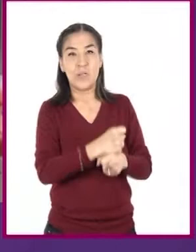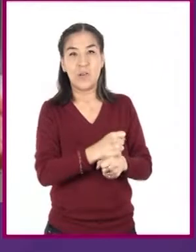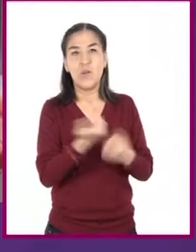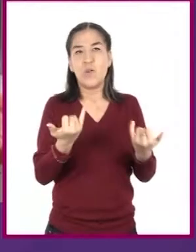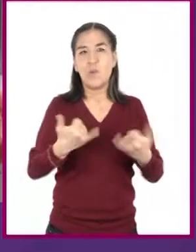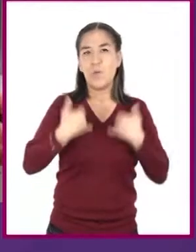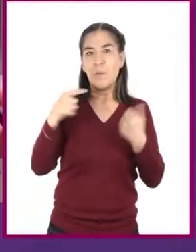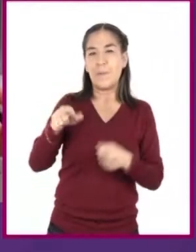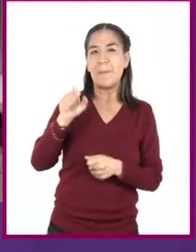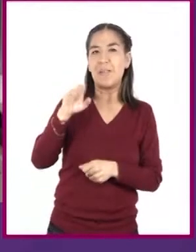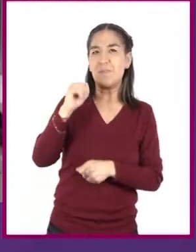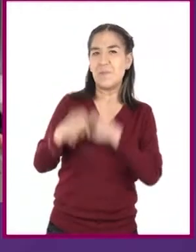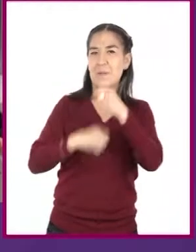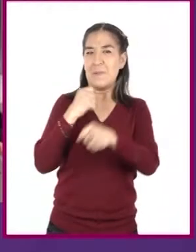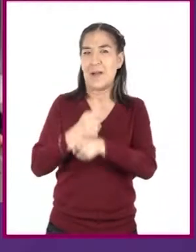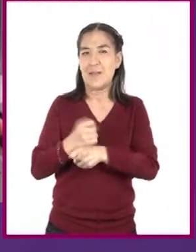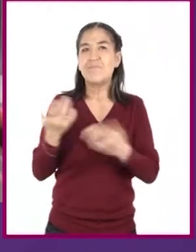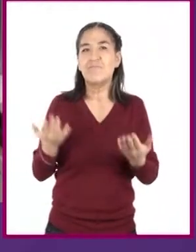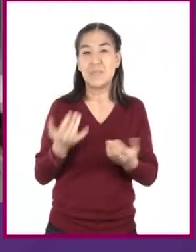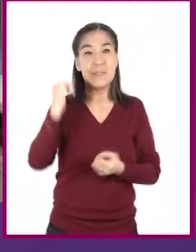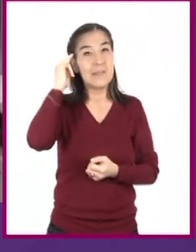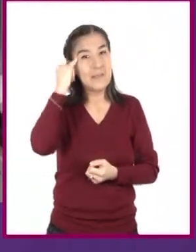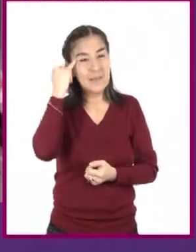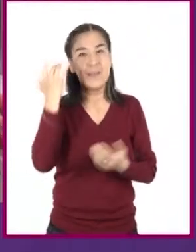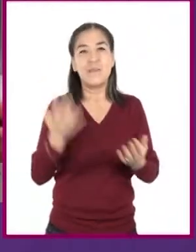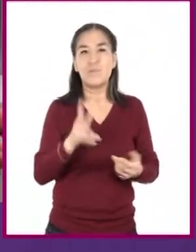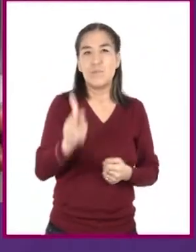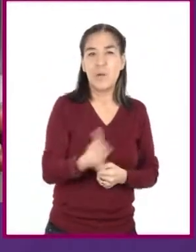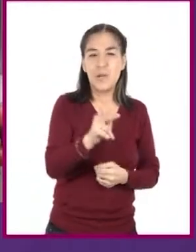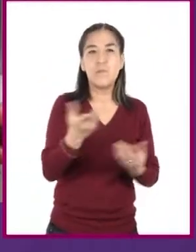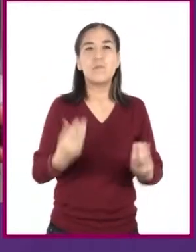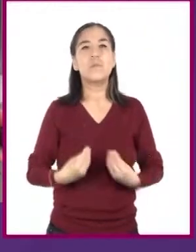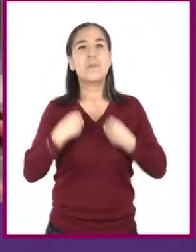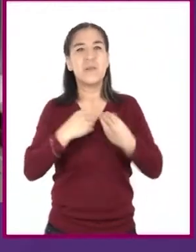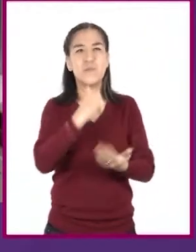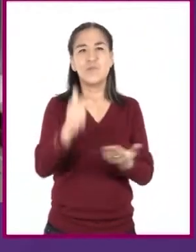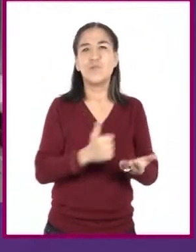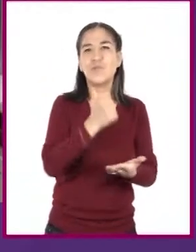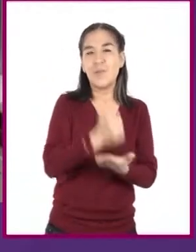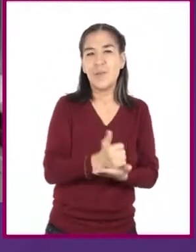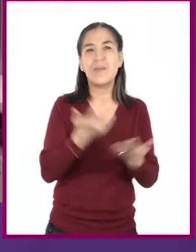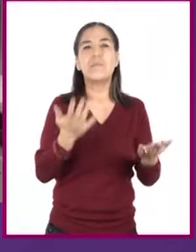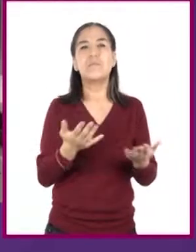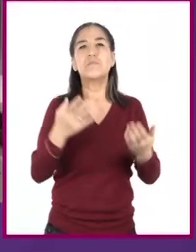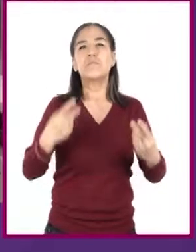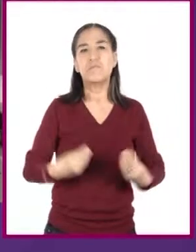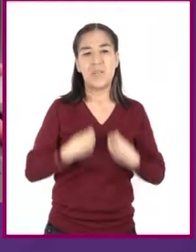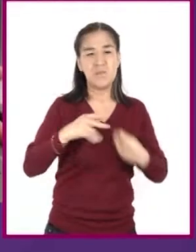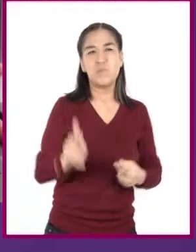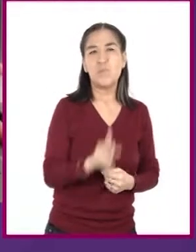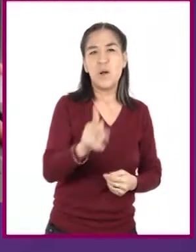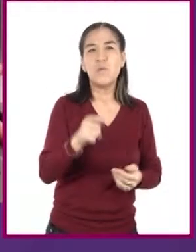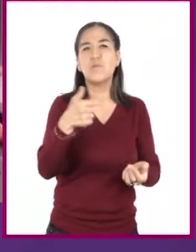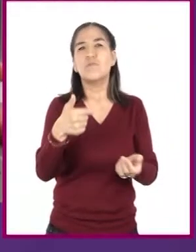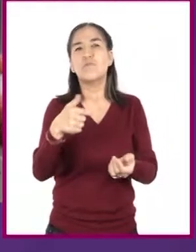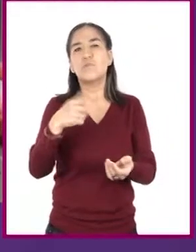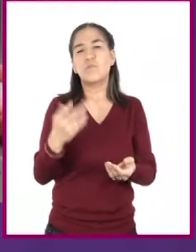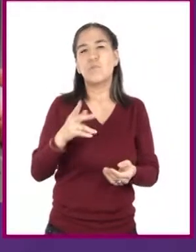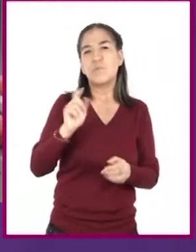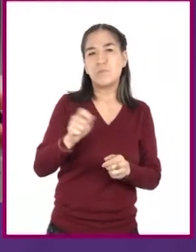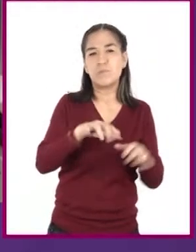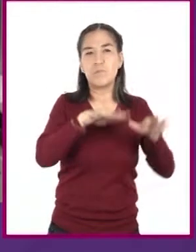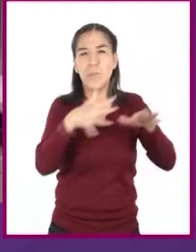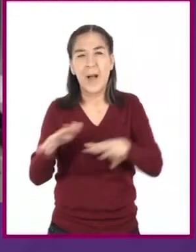de 29 años de edad, si son indígenas, si viven en grandes ciudades o en pequeñas localidades de las costas,